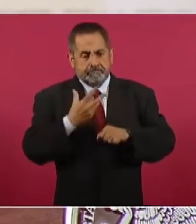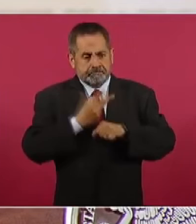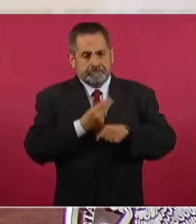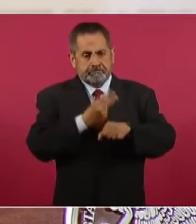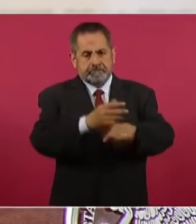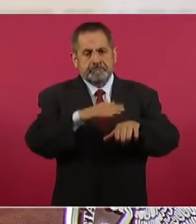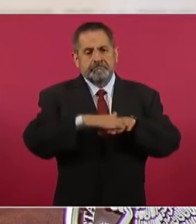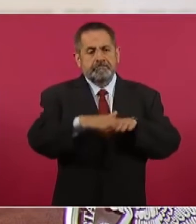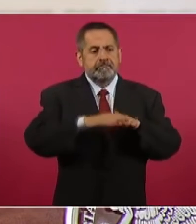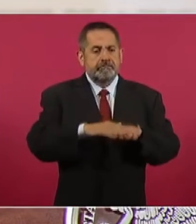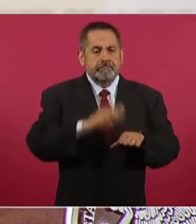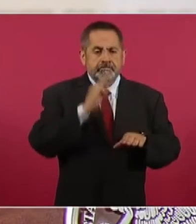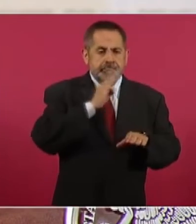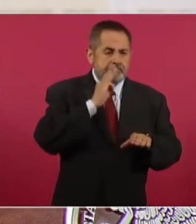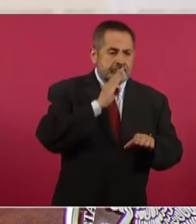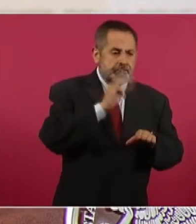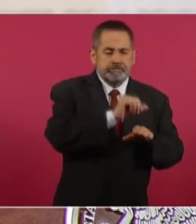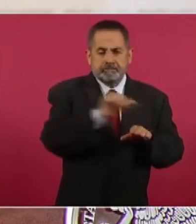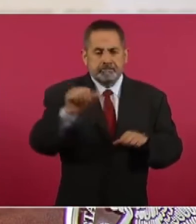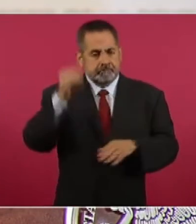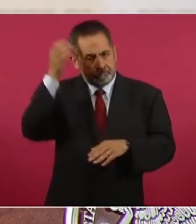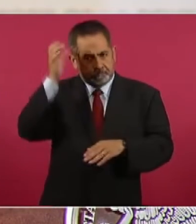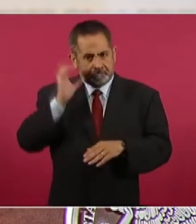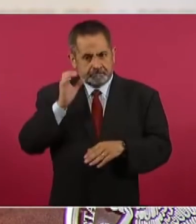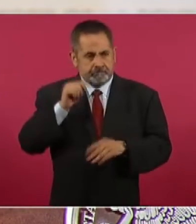mazatlán y culiacán